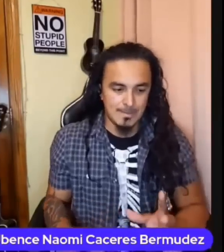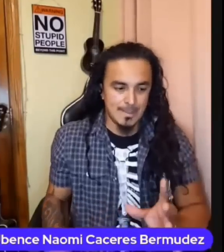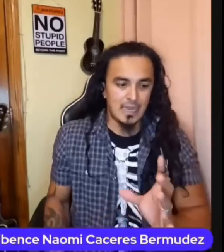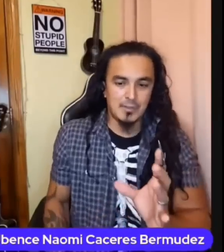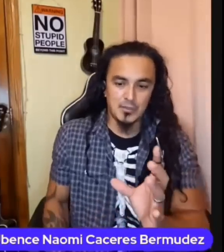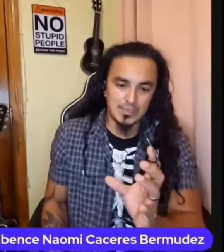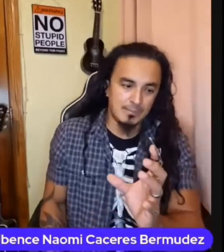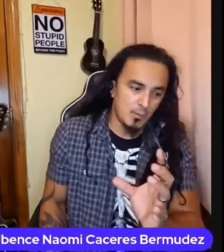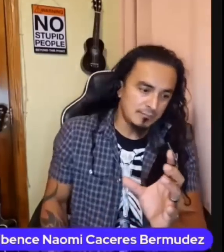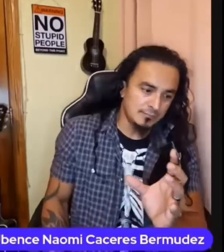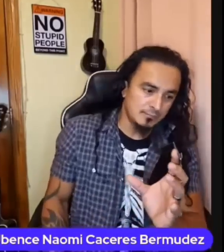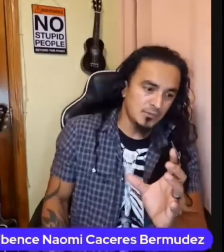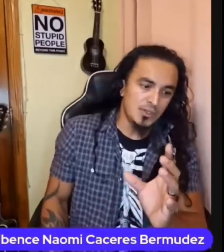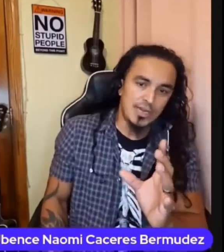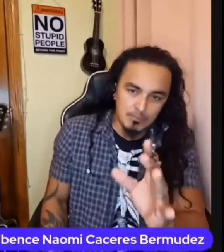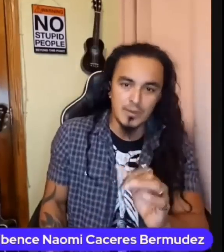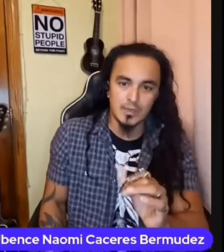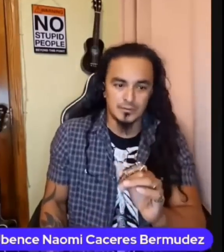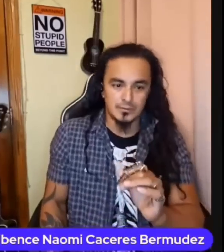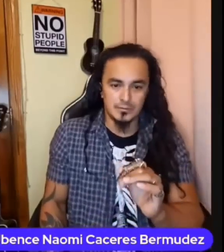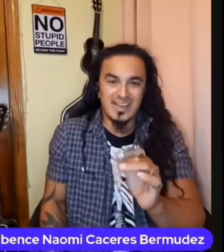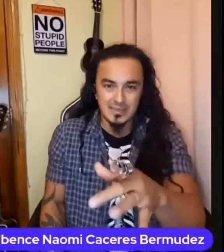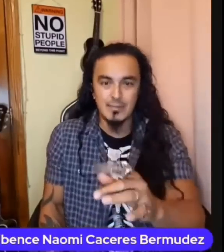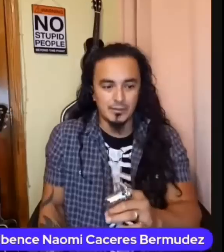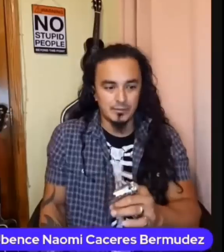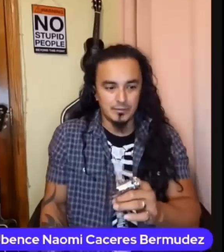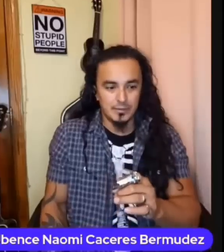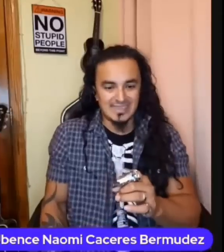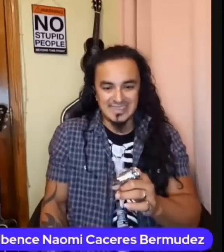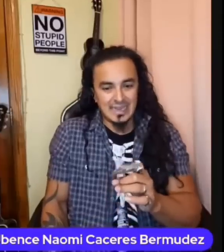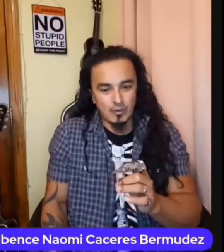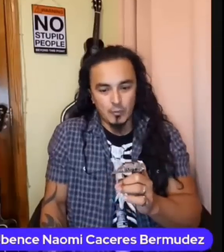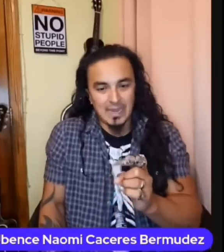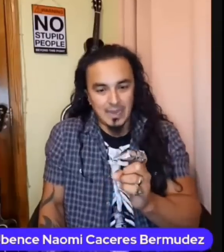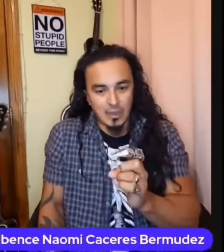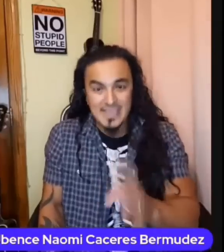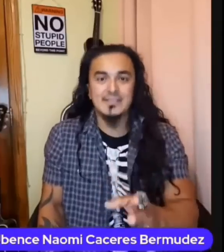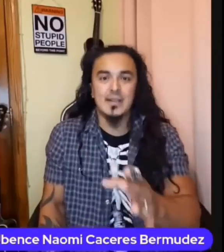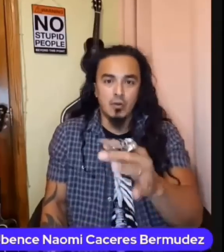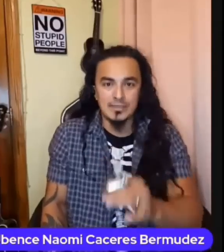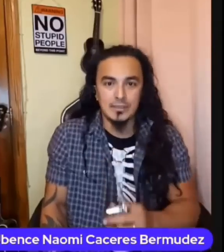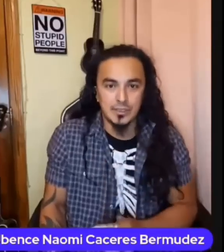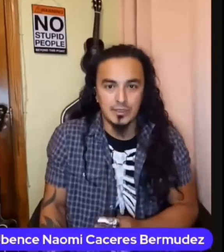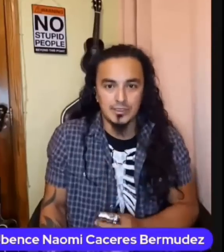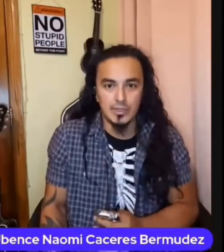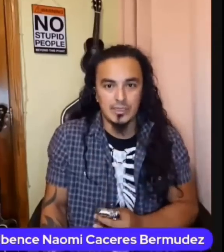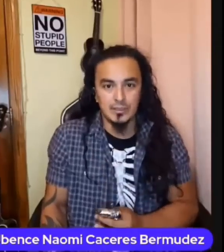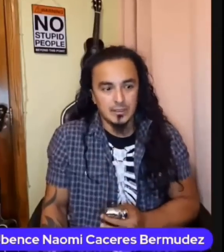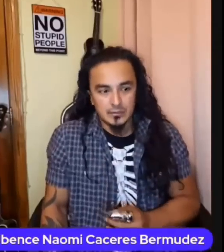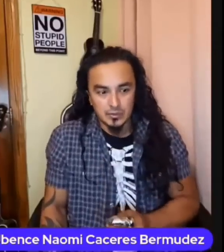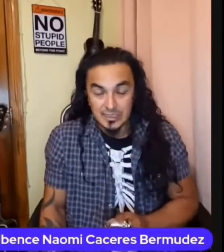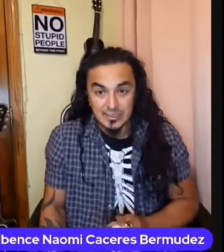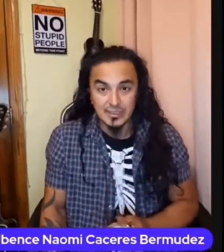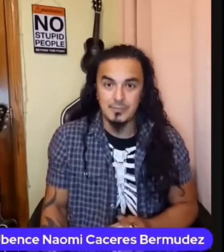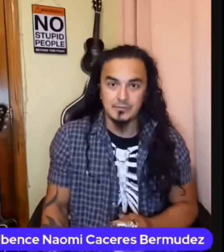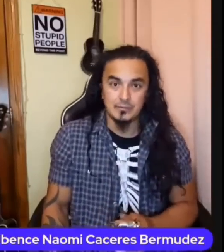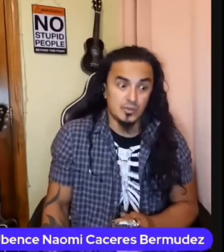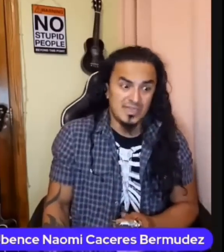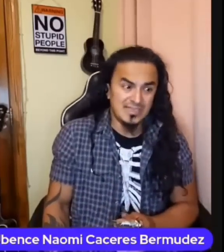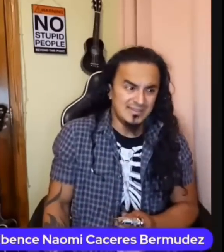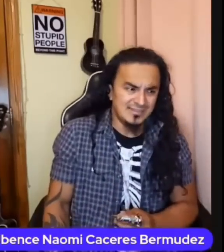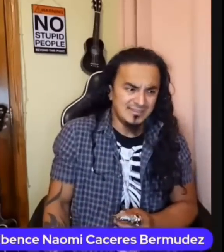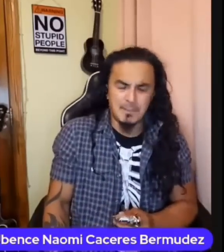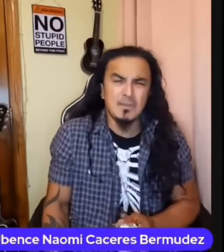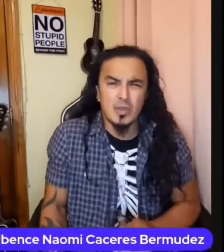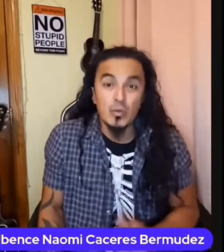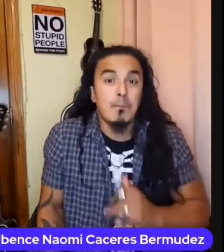yo repito, que las personas que apoyan funcionarios públicos de El Salvador, así de a lo bestia, como lo hacen los seguidores de Bukele, no son dignas de respeto,